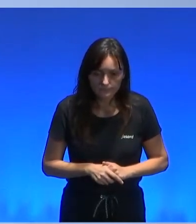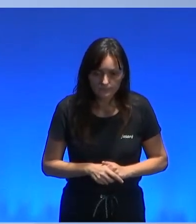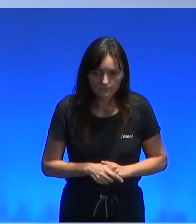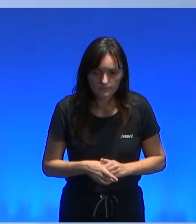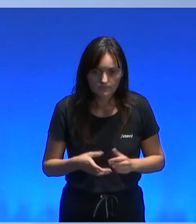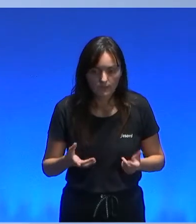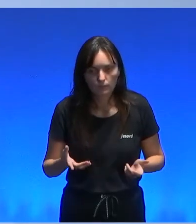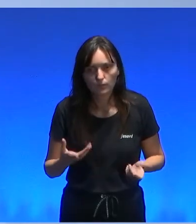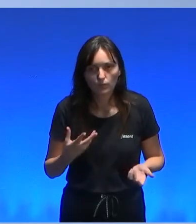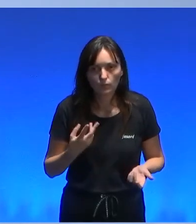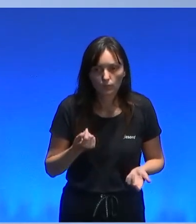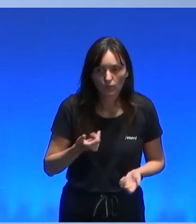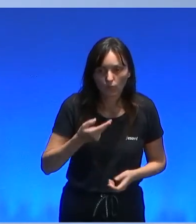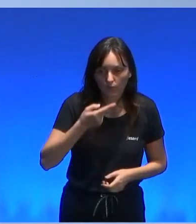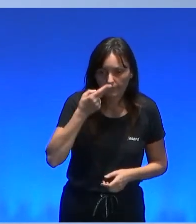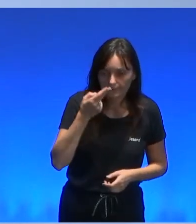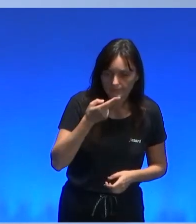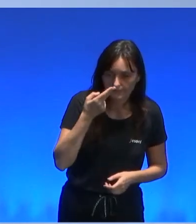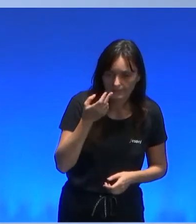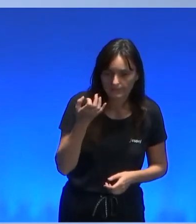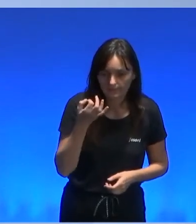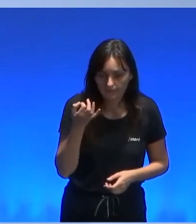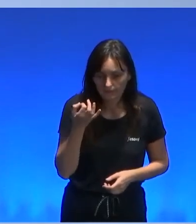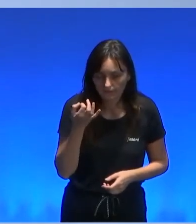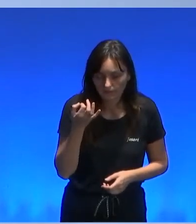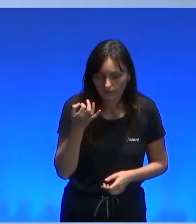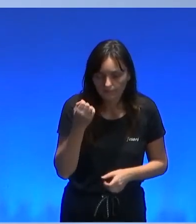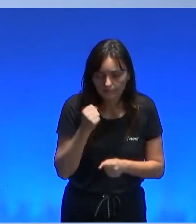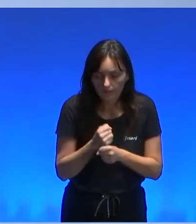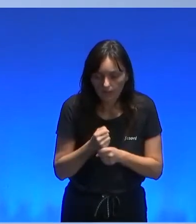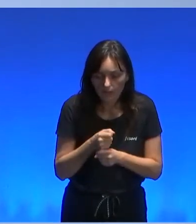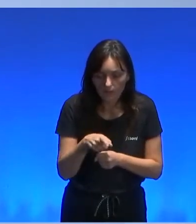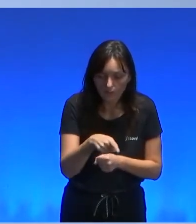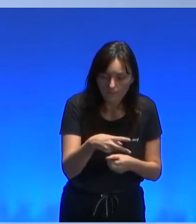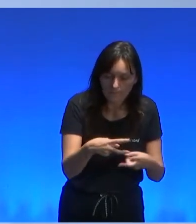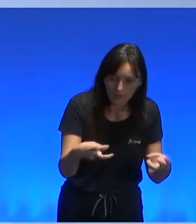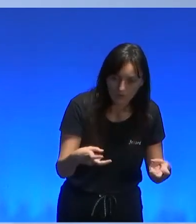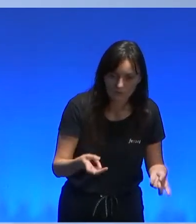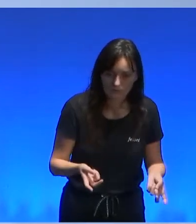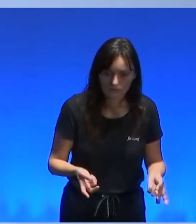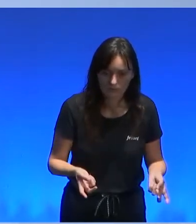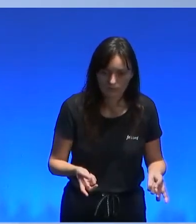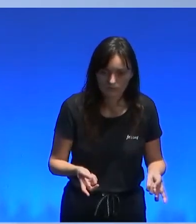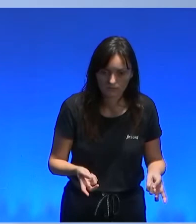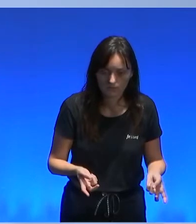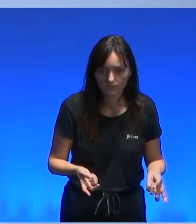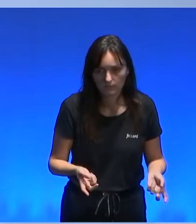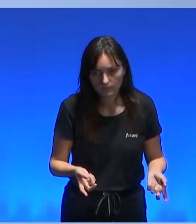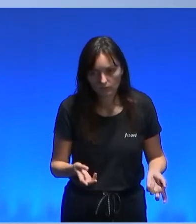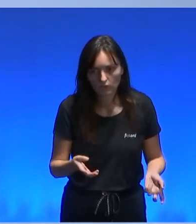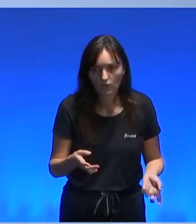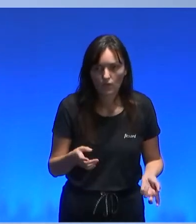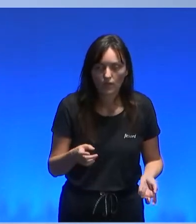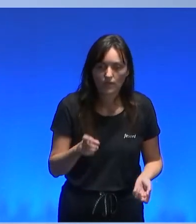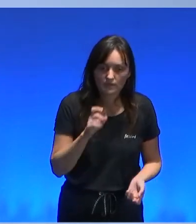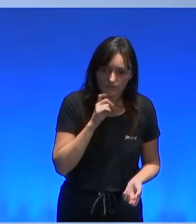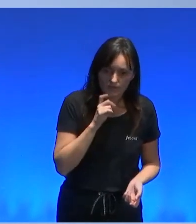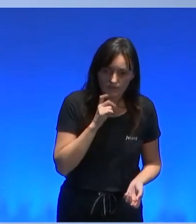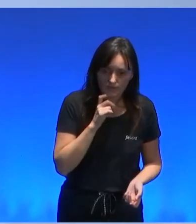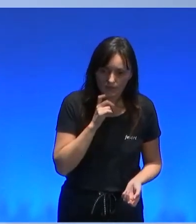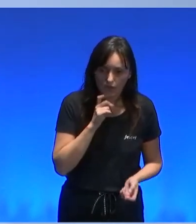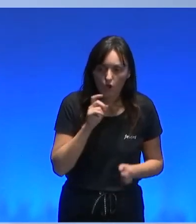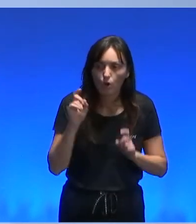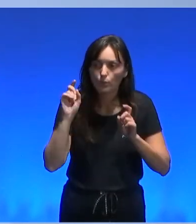Claro que sería interesante poder trabajar con los peores, pero es difícil pedir a los docentes, por ejemplo,